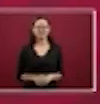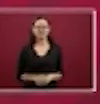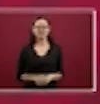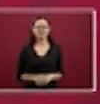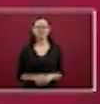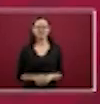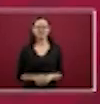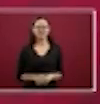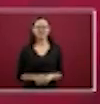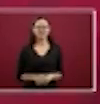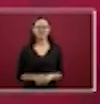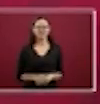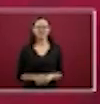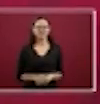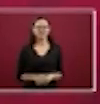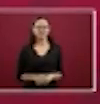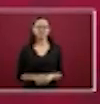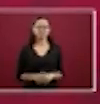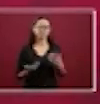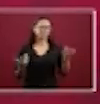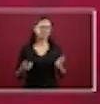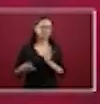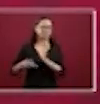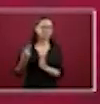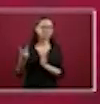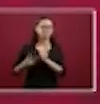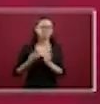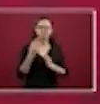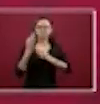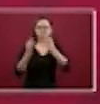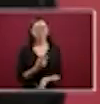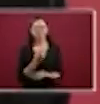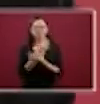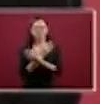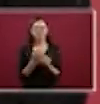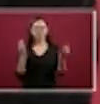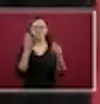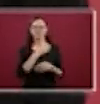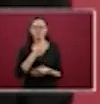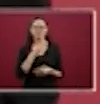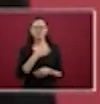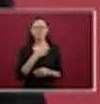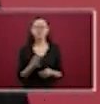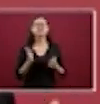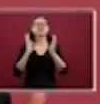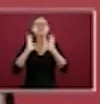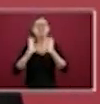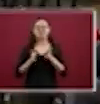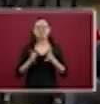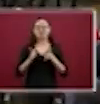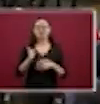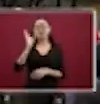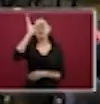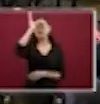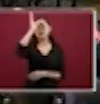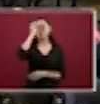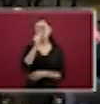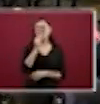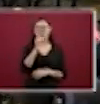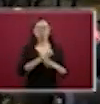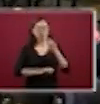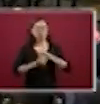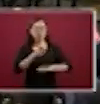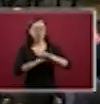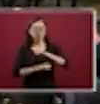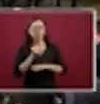se levantó la como se dice está la el pedimento de una investigación de la función pública ya abrió un